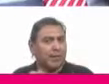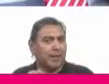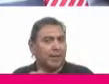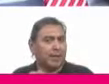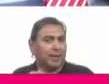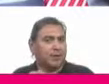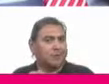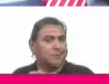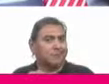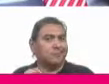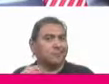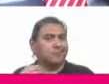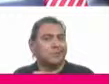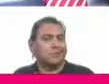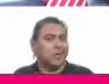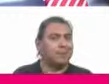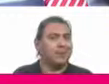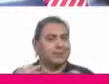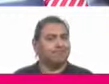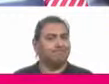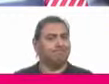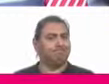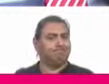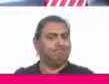para tener mayor precisión.